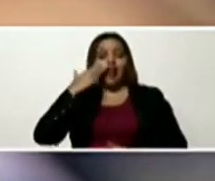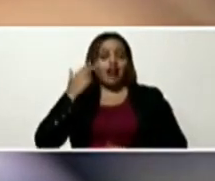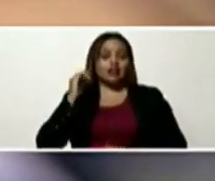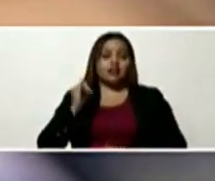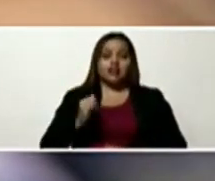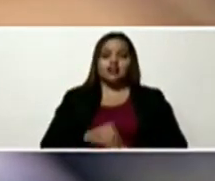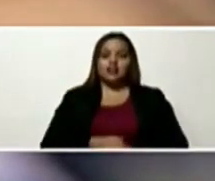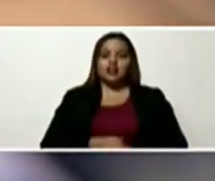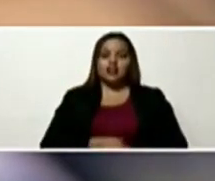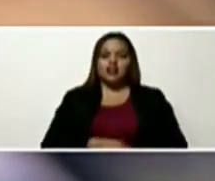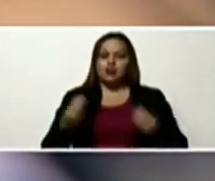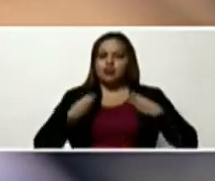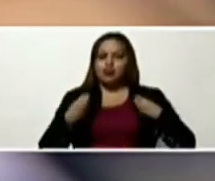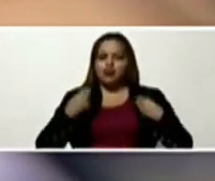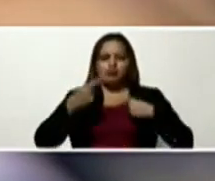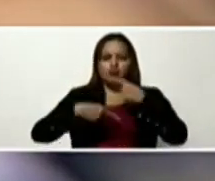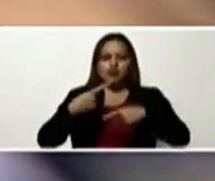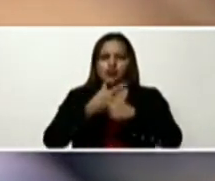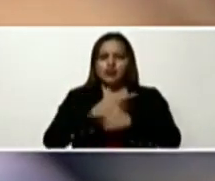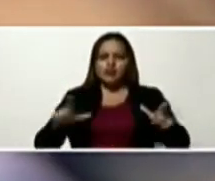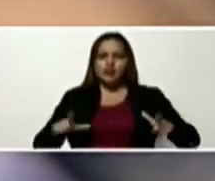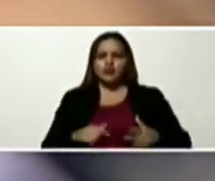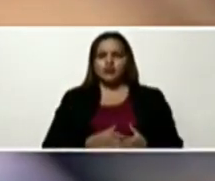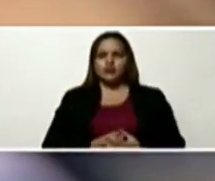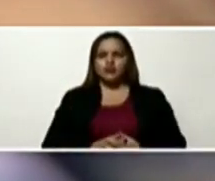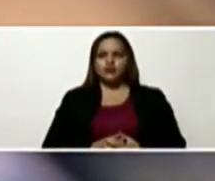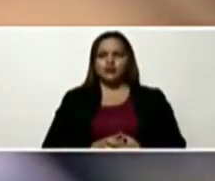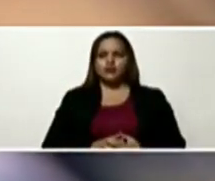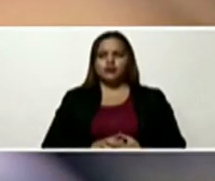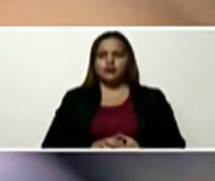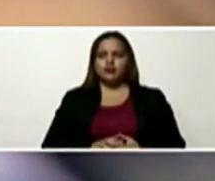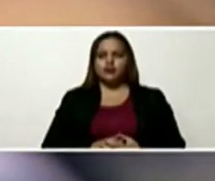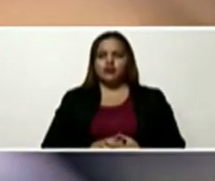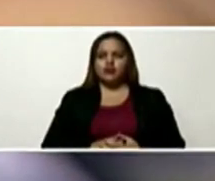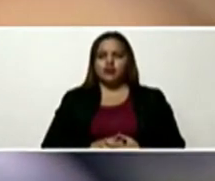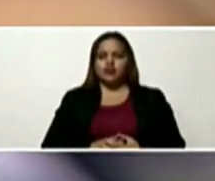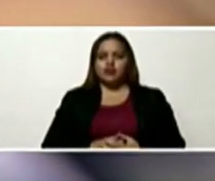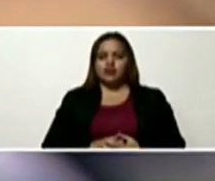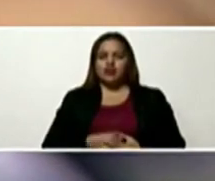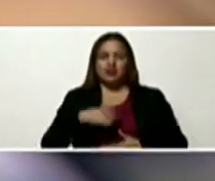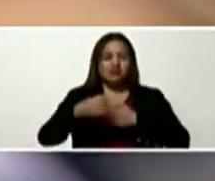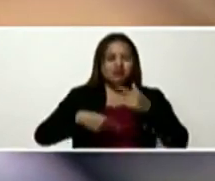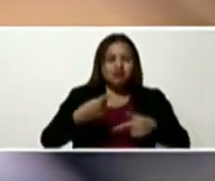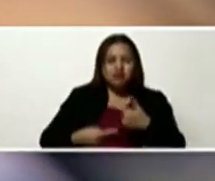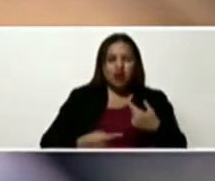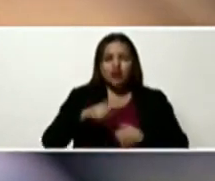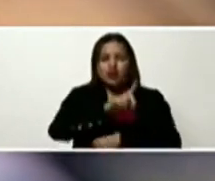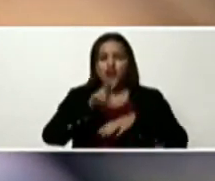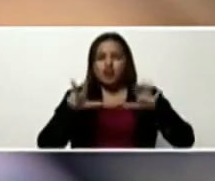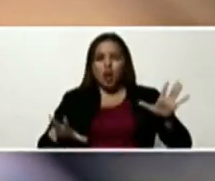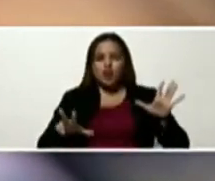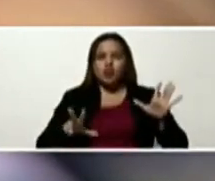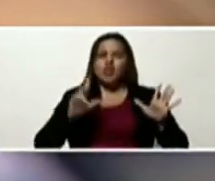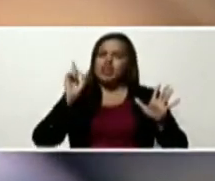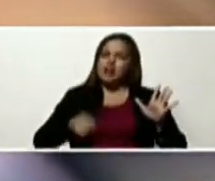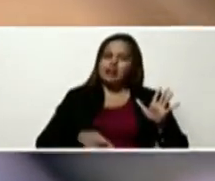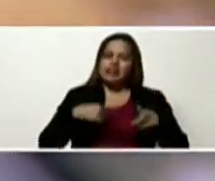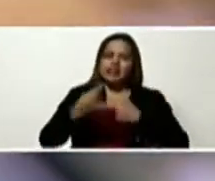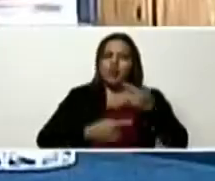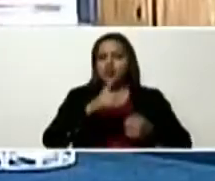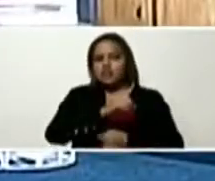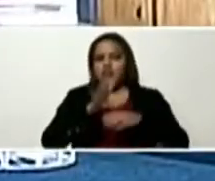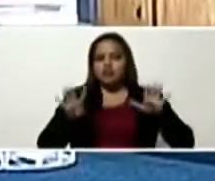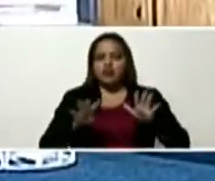que vivió los procesos de liberación de finales del siglo XVIII y principios del siglo XIX en Haití.